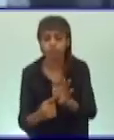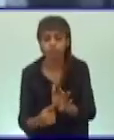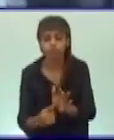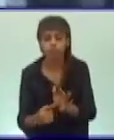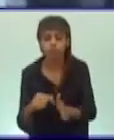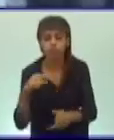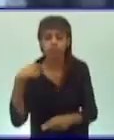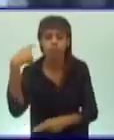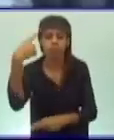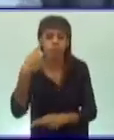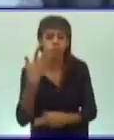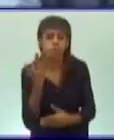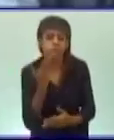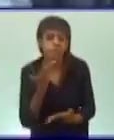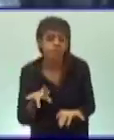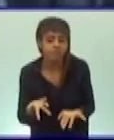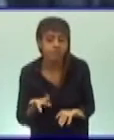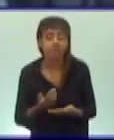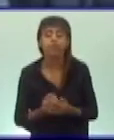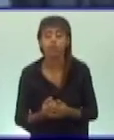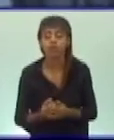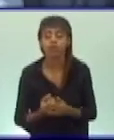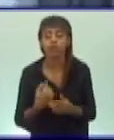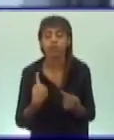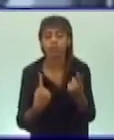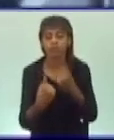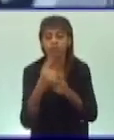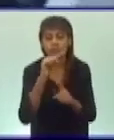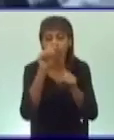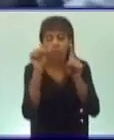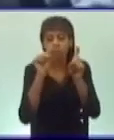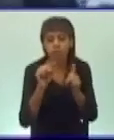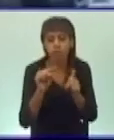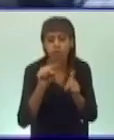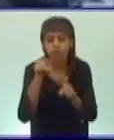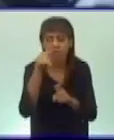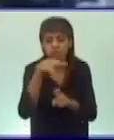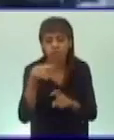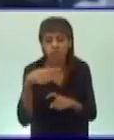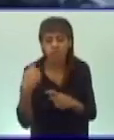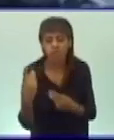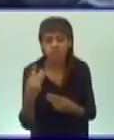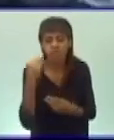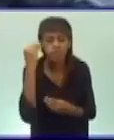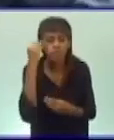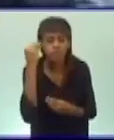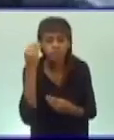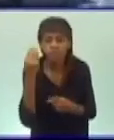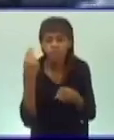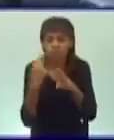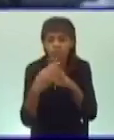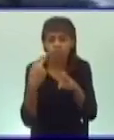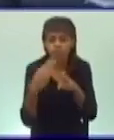mañana, ¿cuál es, a juicio de ustedes, el nombre que debe tener nuestro